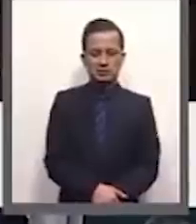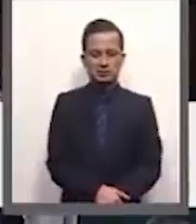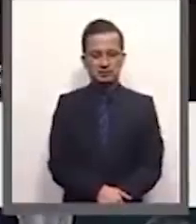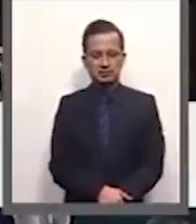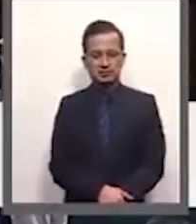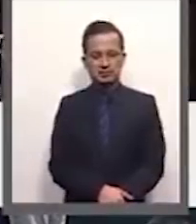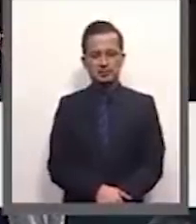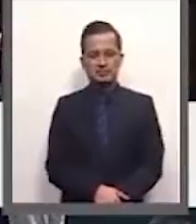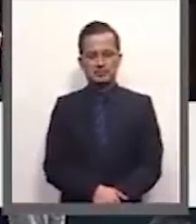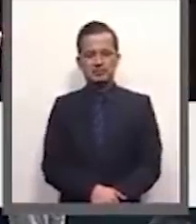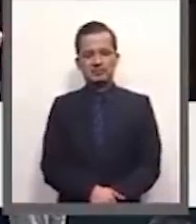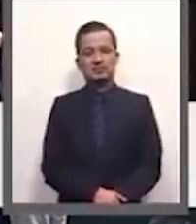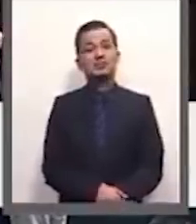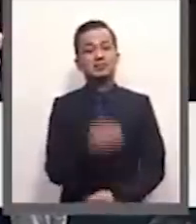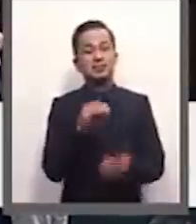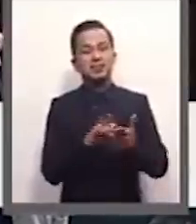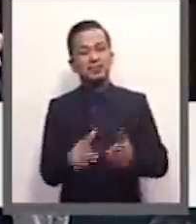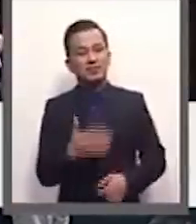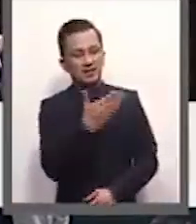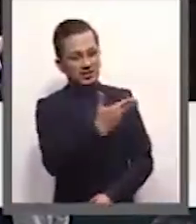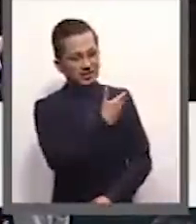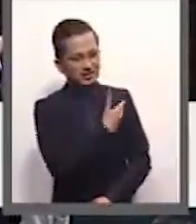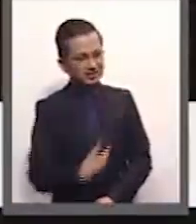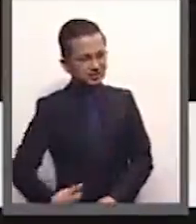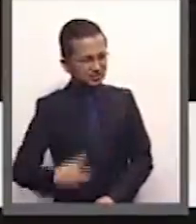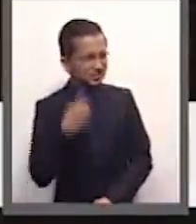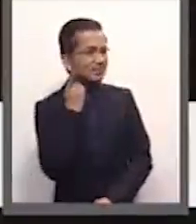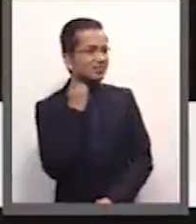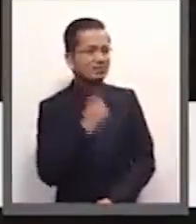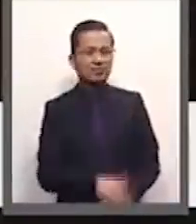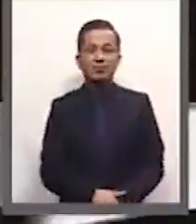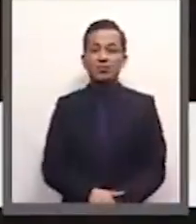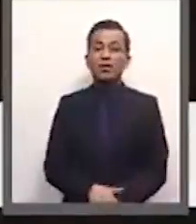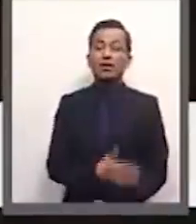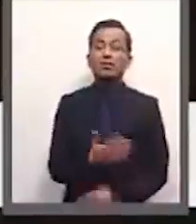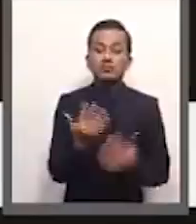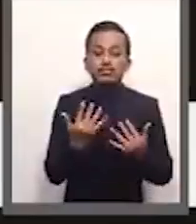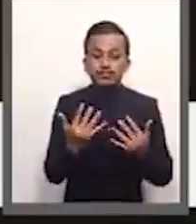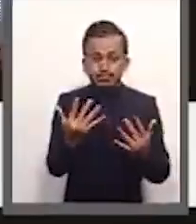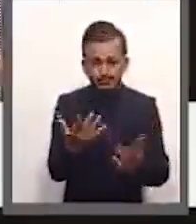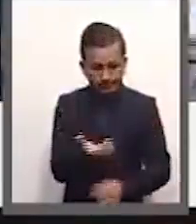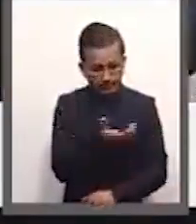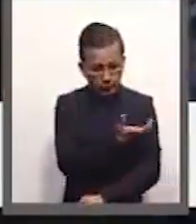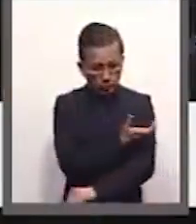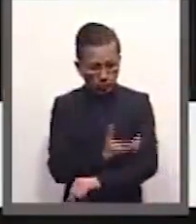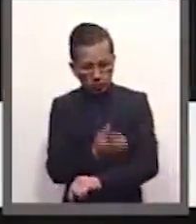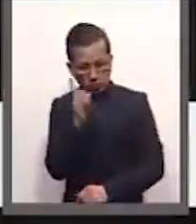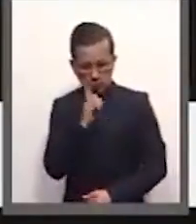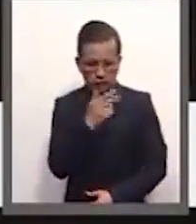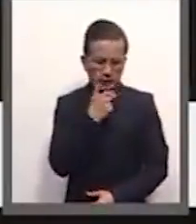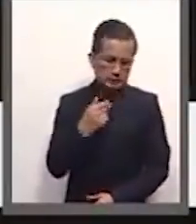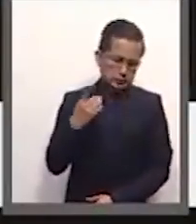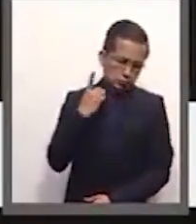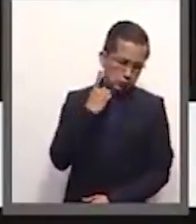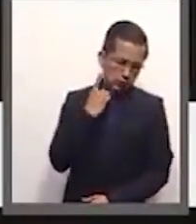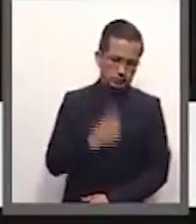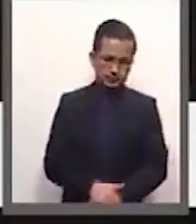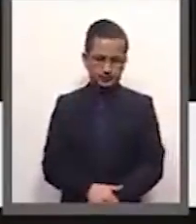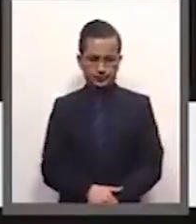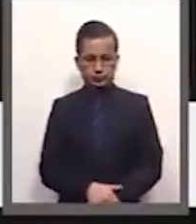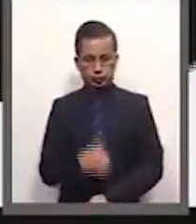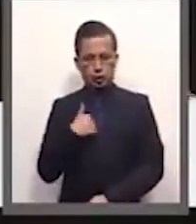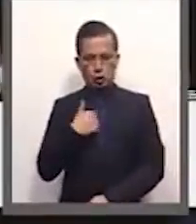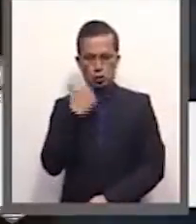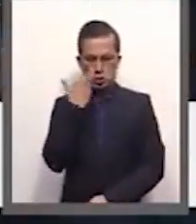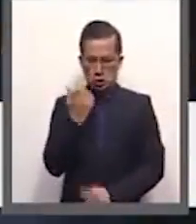Muchas gracias, diputado presidente. Compañeros diputados, compañeras diputadas, primero quiero manifestar mi respeto y mi